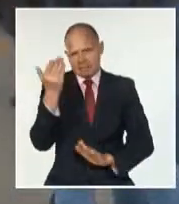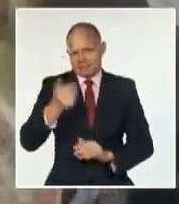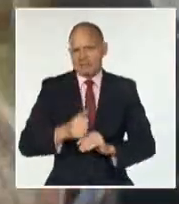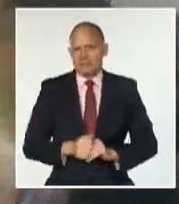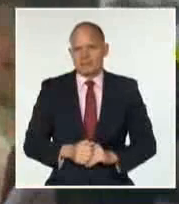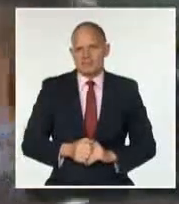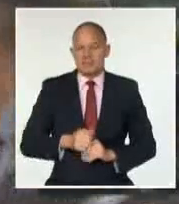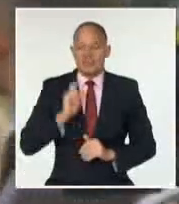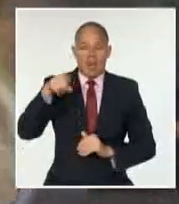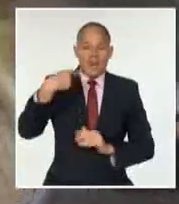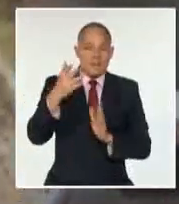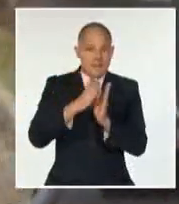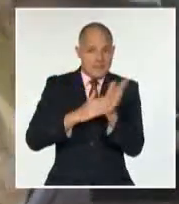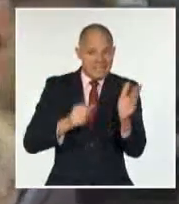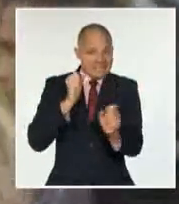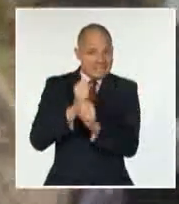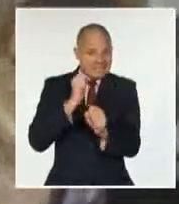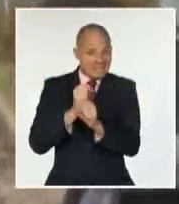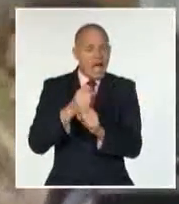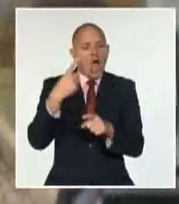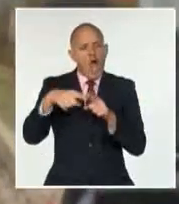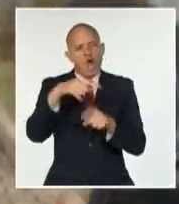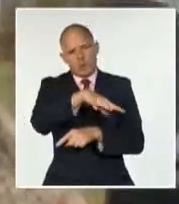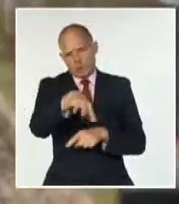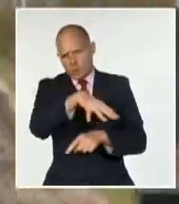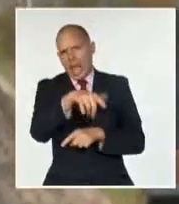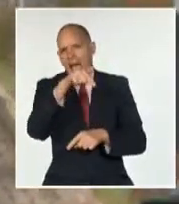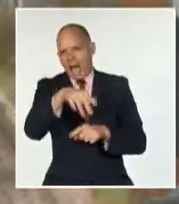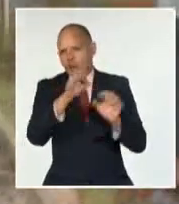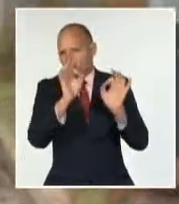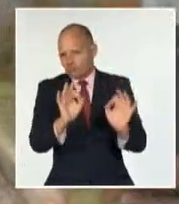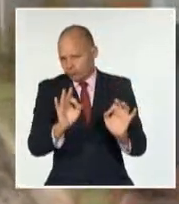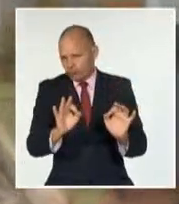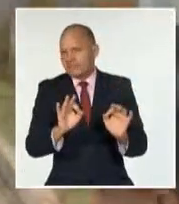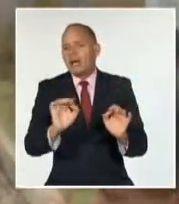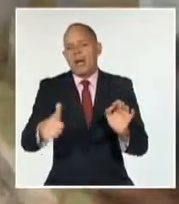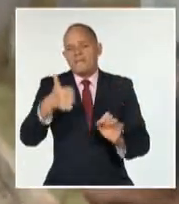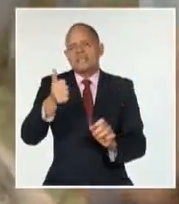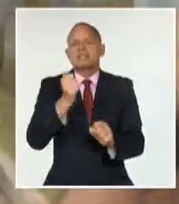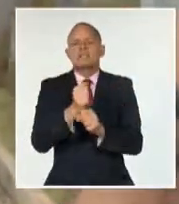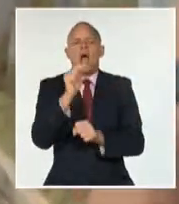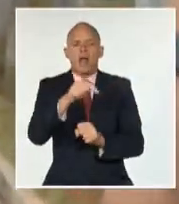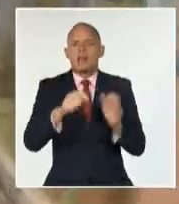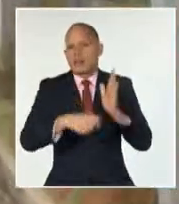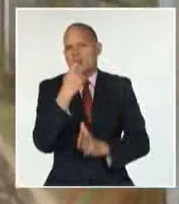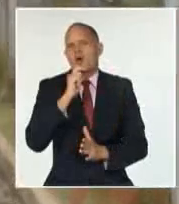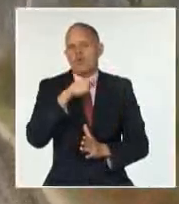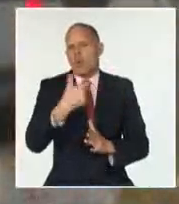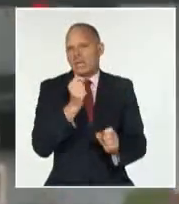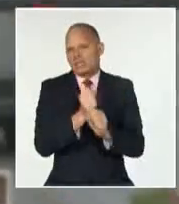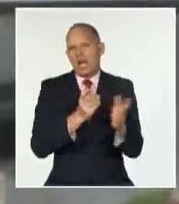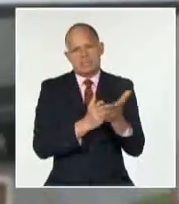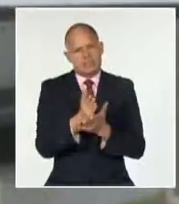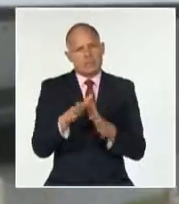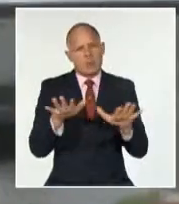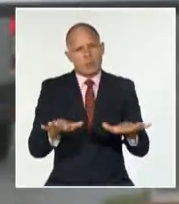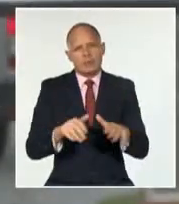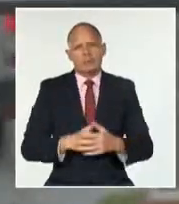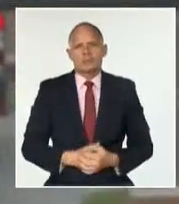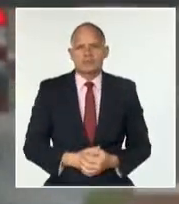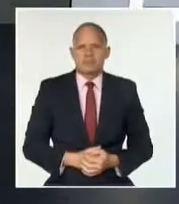mes trabajará en el Palacio de la Alborada, la residencia oficial de los presidentes brasileños, donde completará su convalecencia.